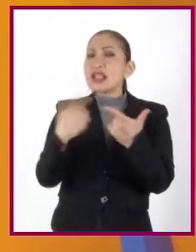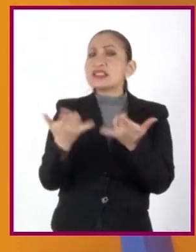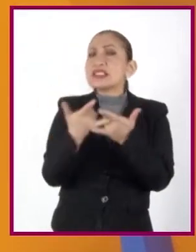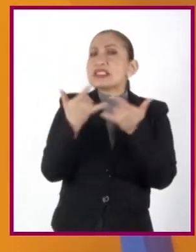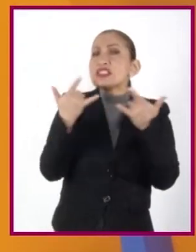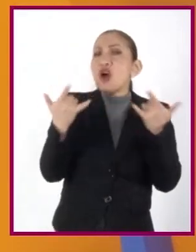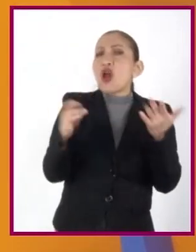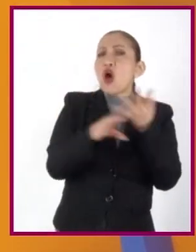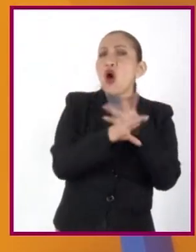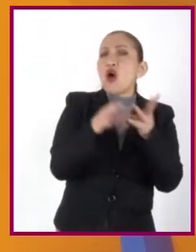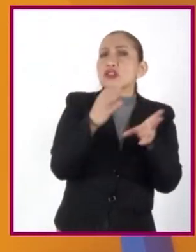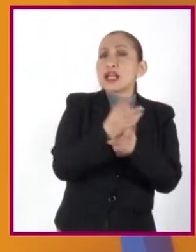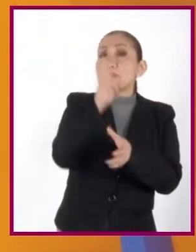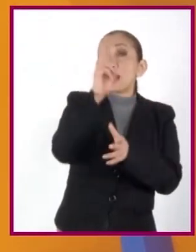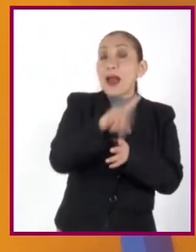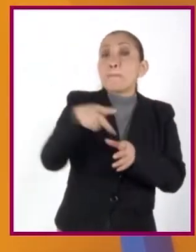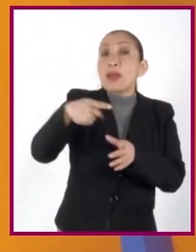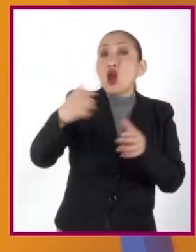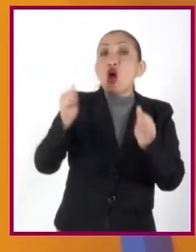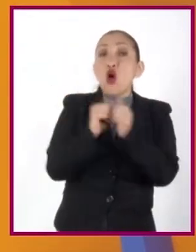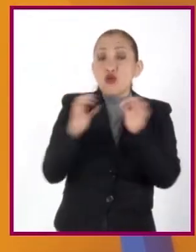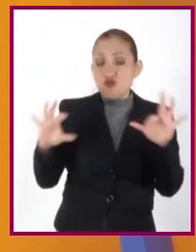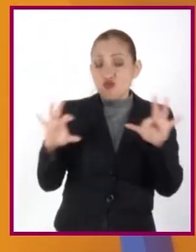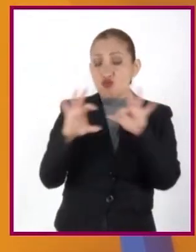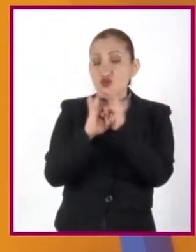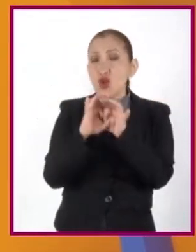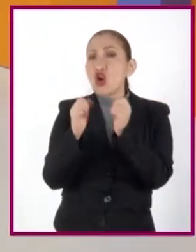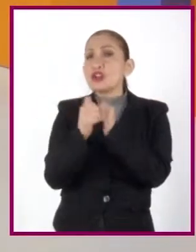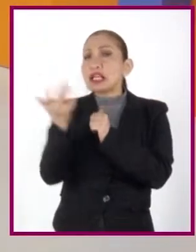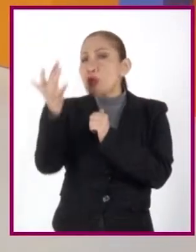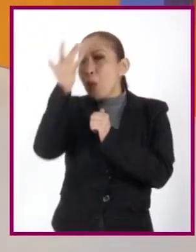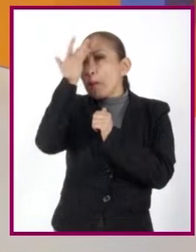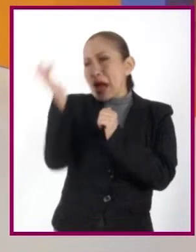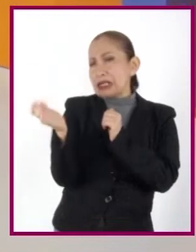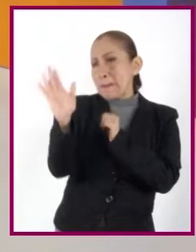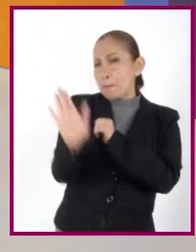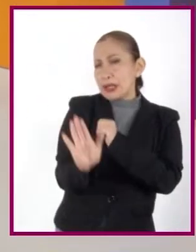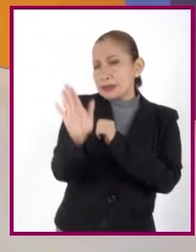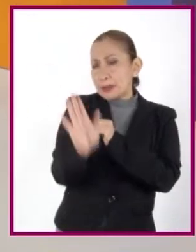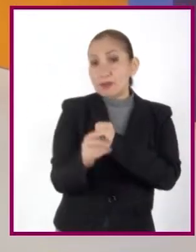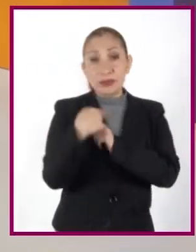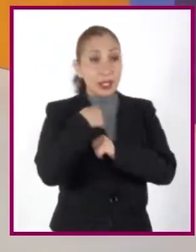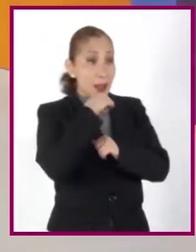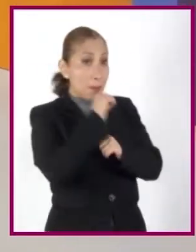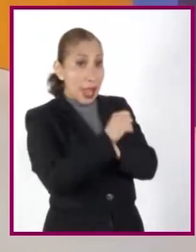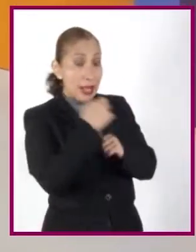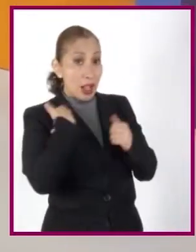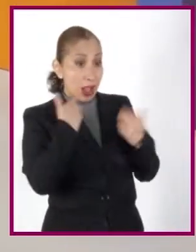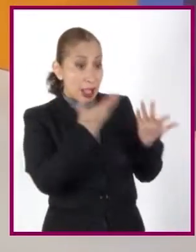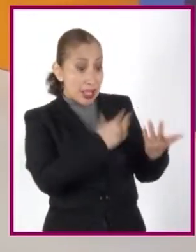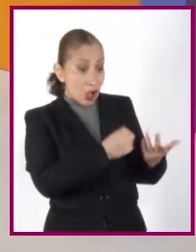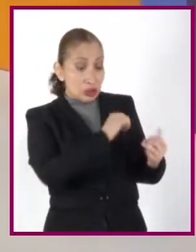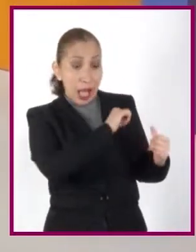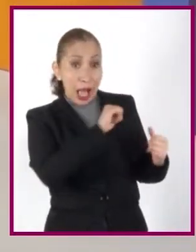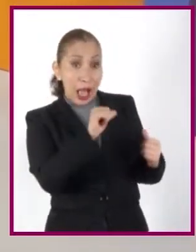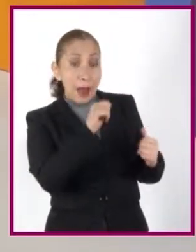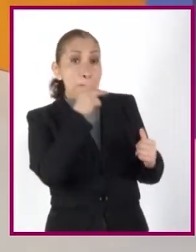seres verdaderos, pero mezclados con acontecimientos sobrenaturales. Y se transmiten de generación a generación,